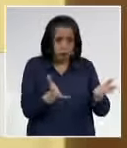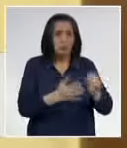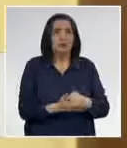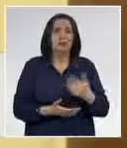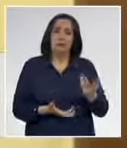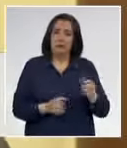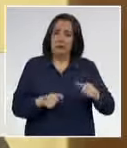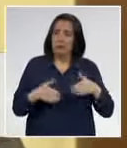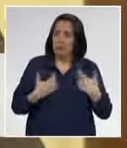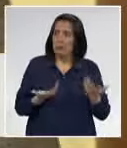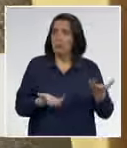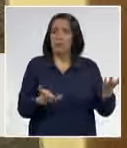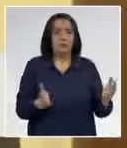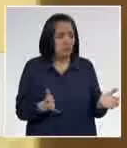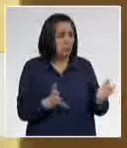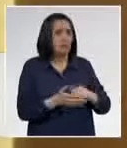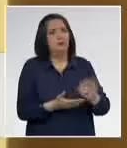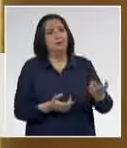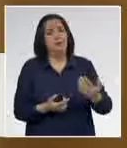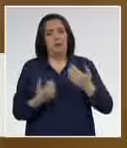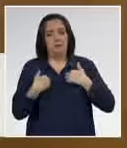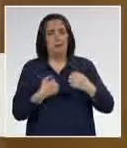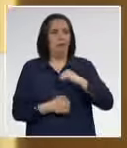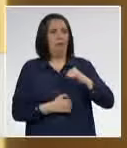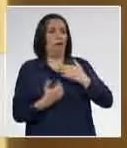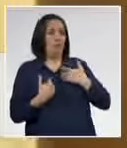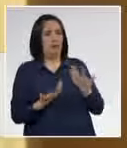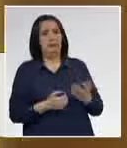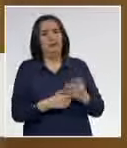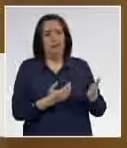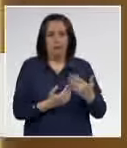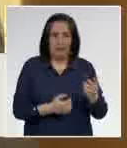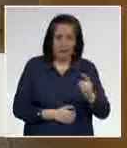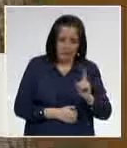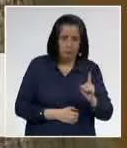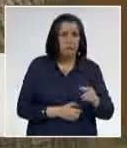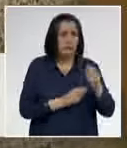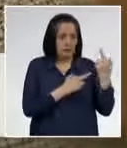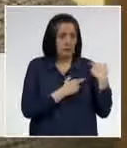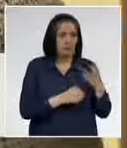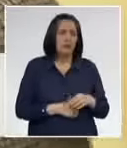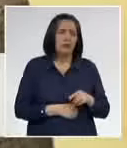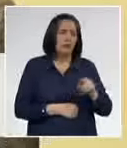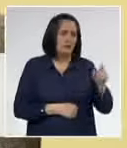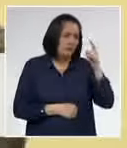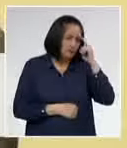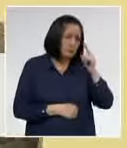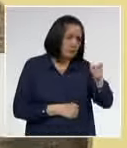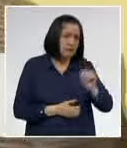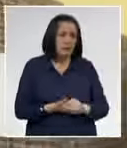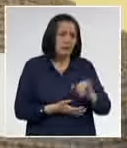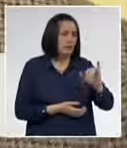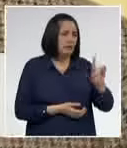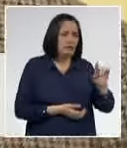hubieran podido ganar puntos populares crucificándome a mí. ¡Qué fácil! Pero han sido responsables. ¿Qué piensa de estas acusaciones de